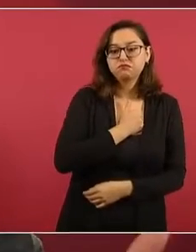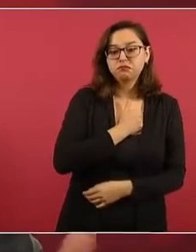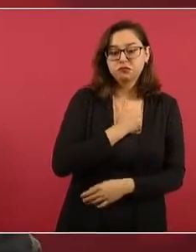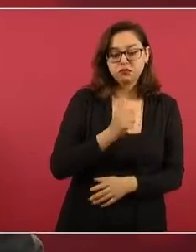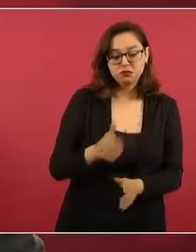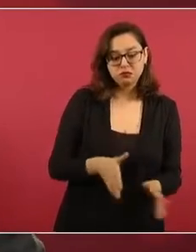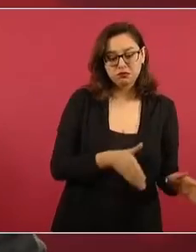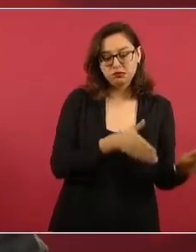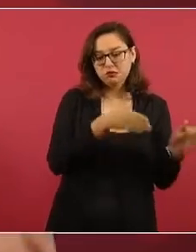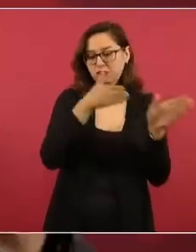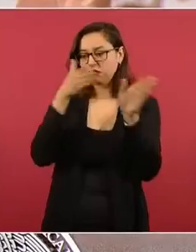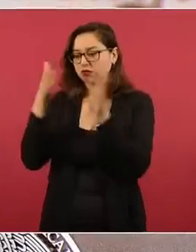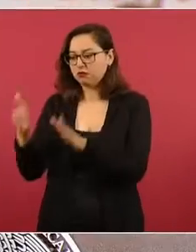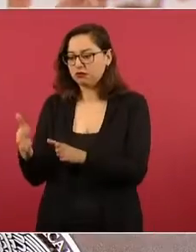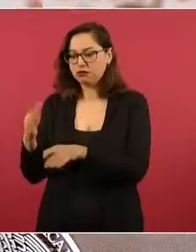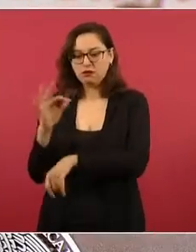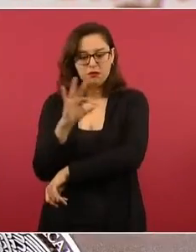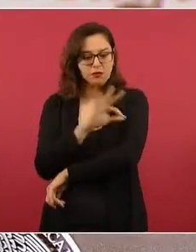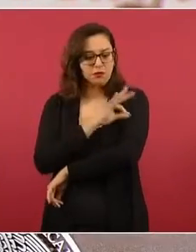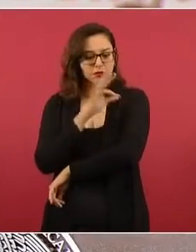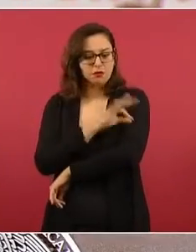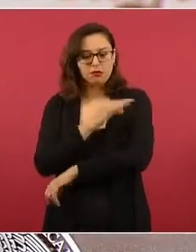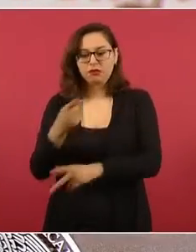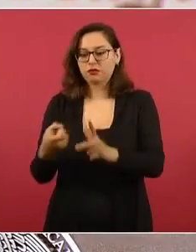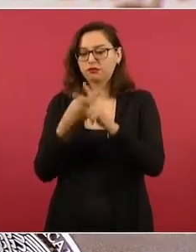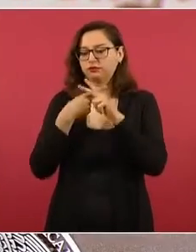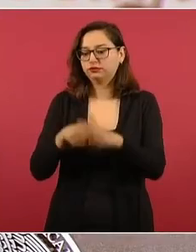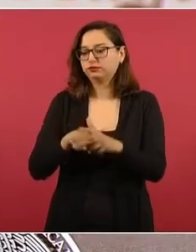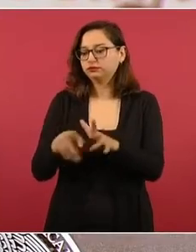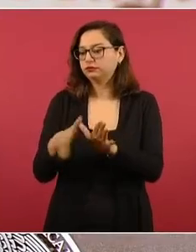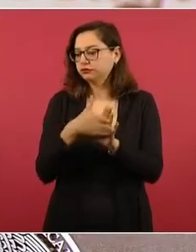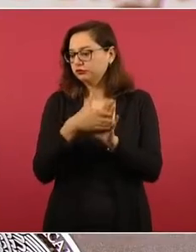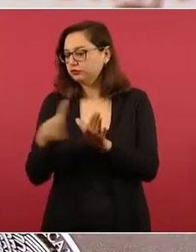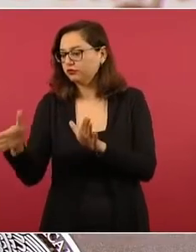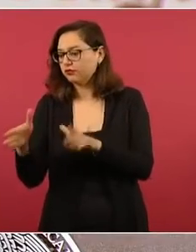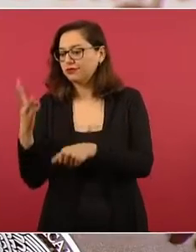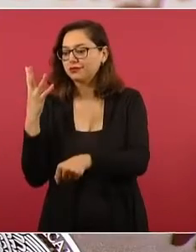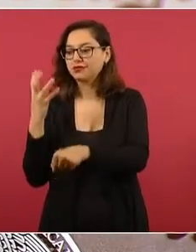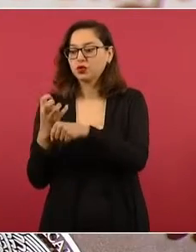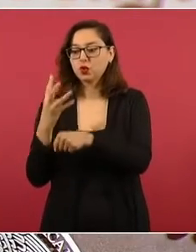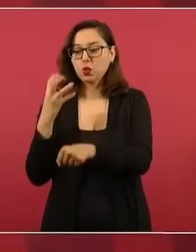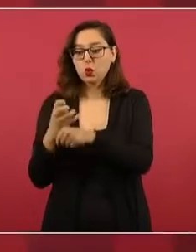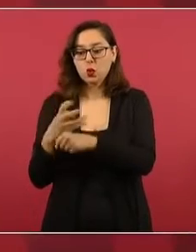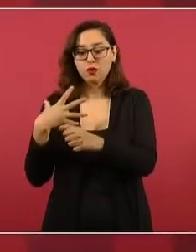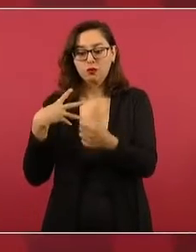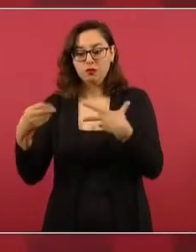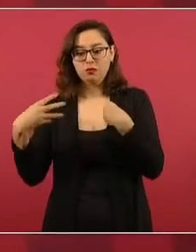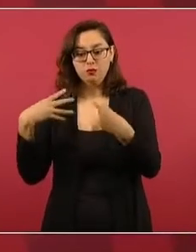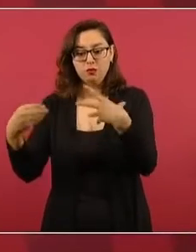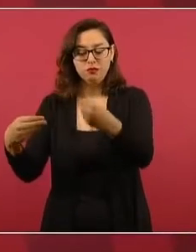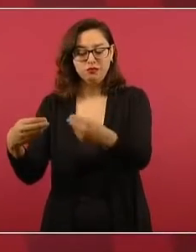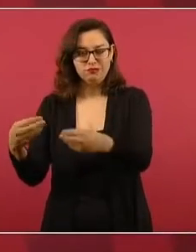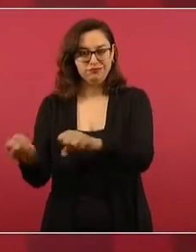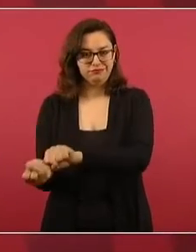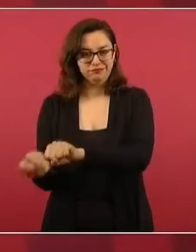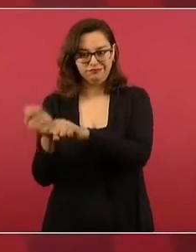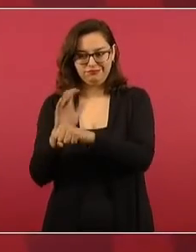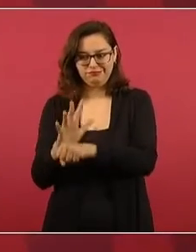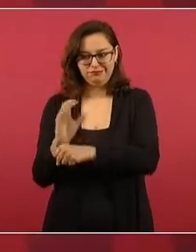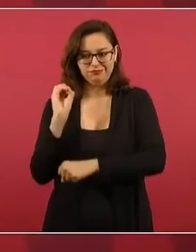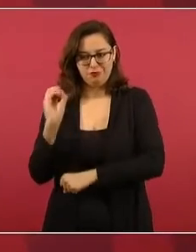en México, sino en el mundo, cuando se presentó la correspondiente ola en la temporada de Ómicron,